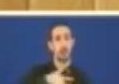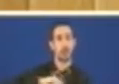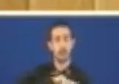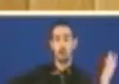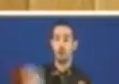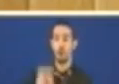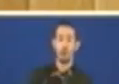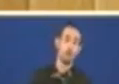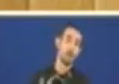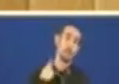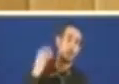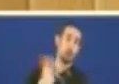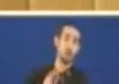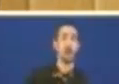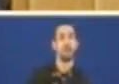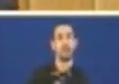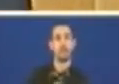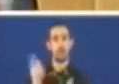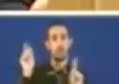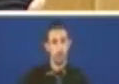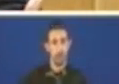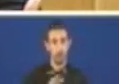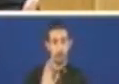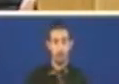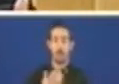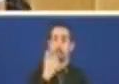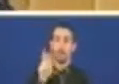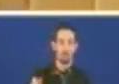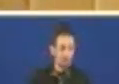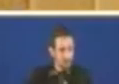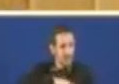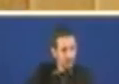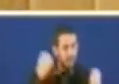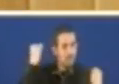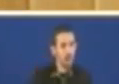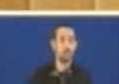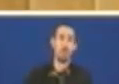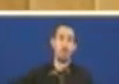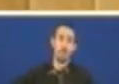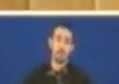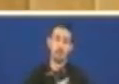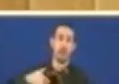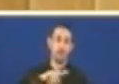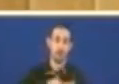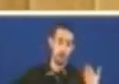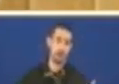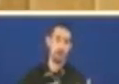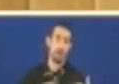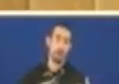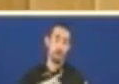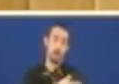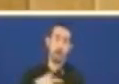pensións e indemnizacións tamén a eses sacrificados exdirectivos de Caixa Nova e de Caixa Galicia que agora, pobriños, non poden sair á